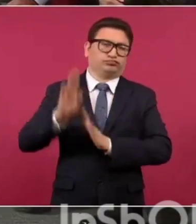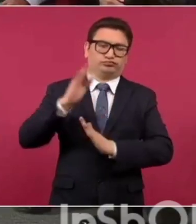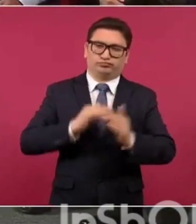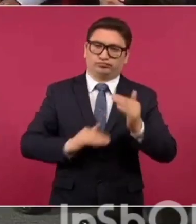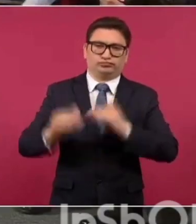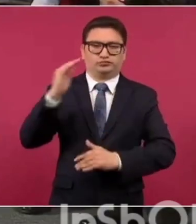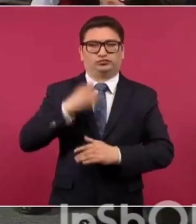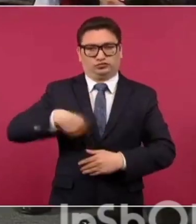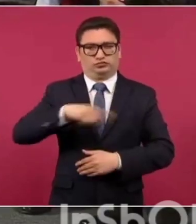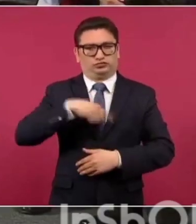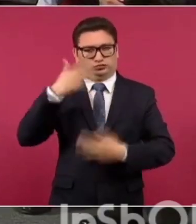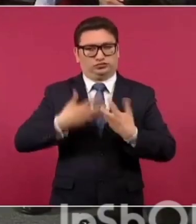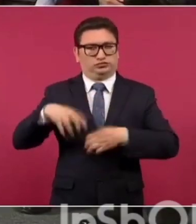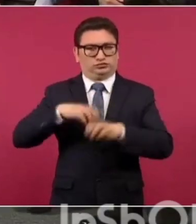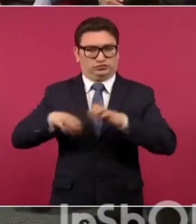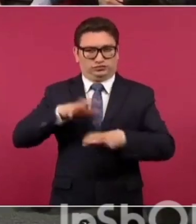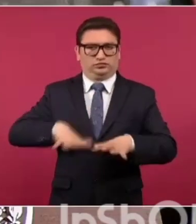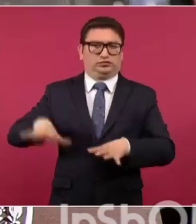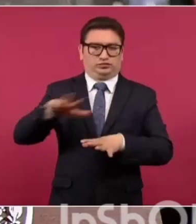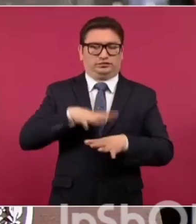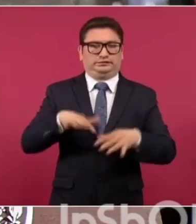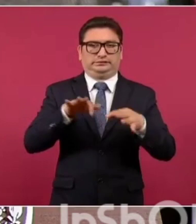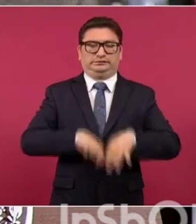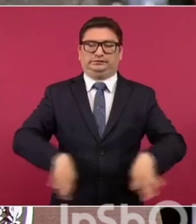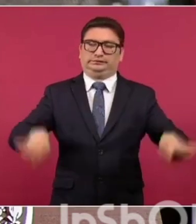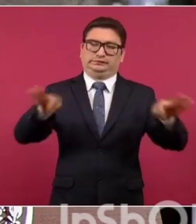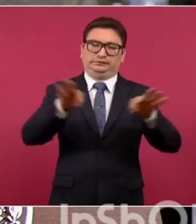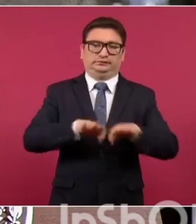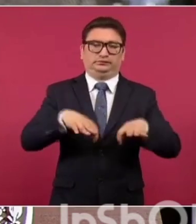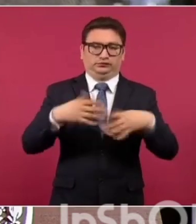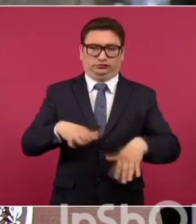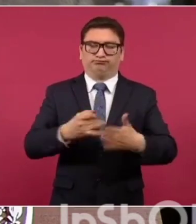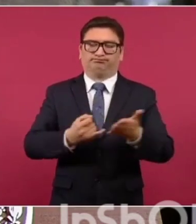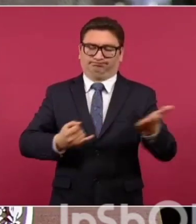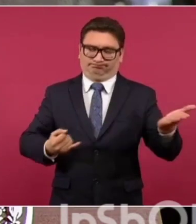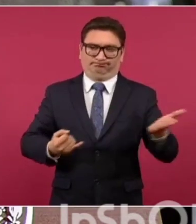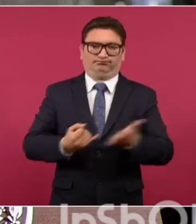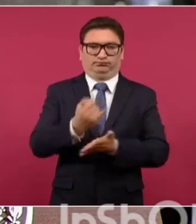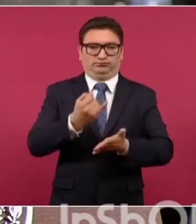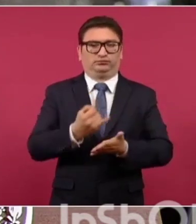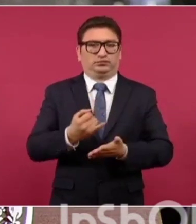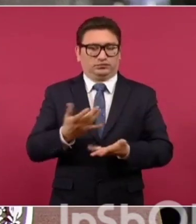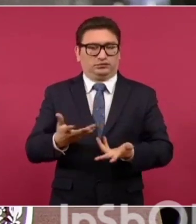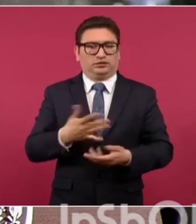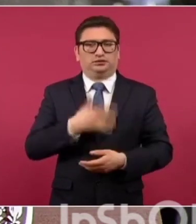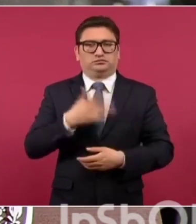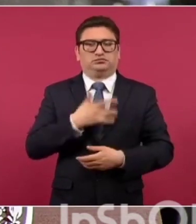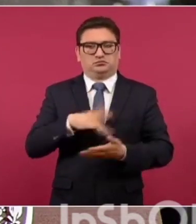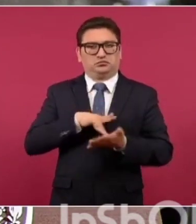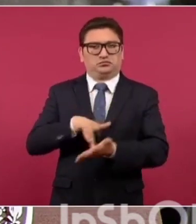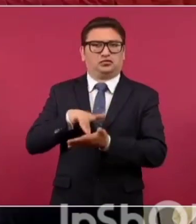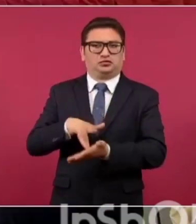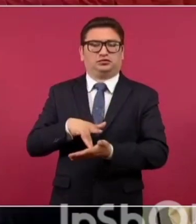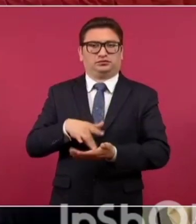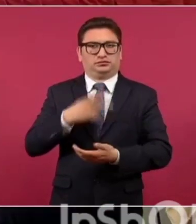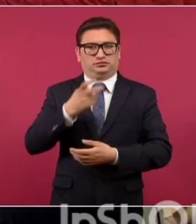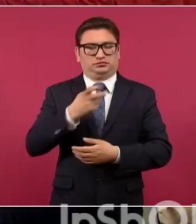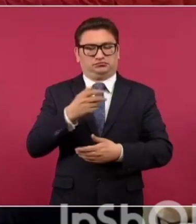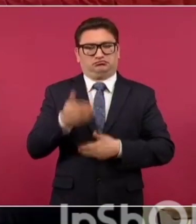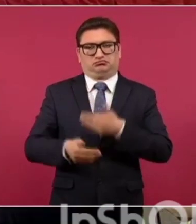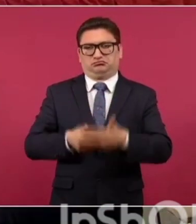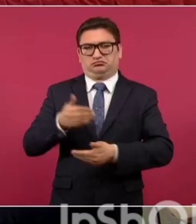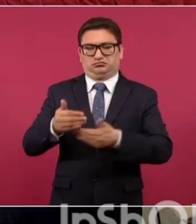para nuestro sector una importante decisión, pero simplemente apoyada, y en este